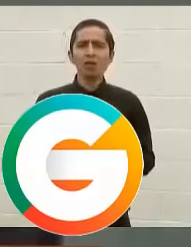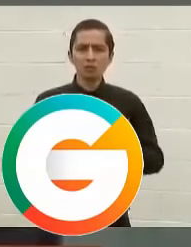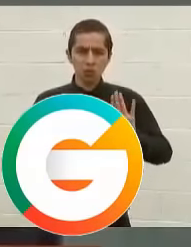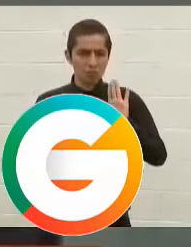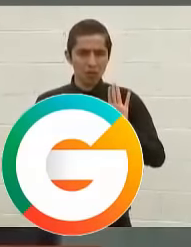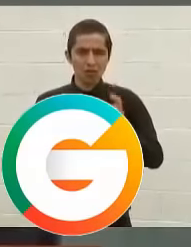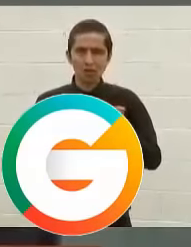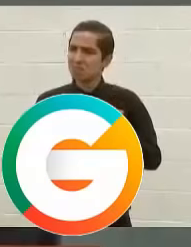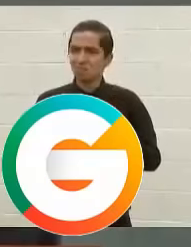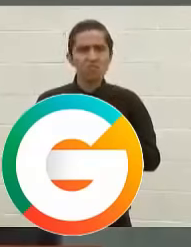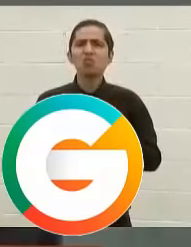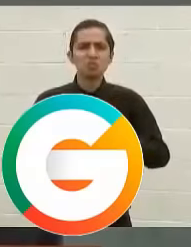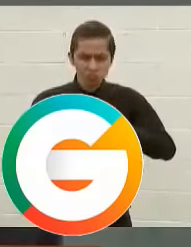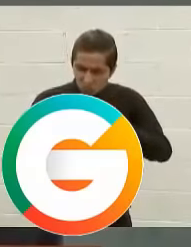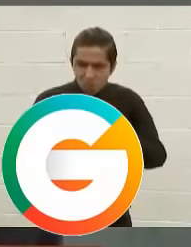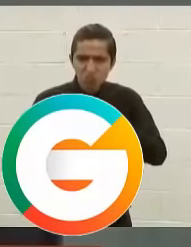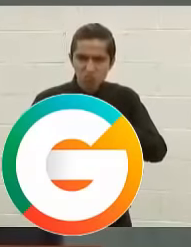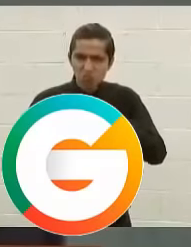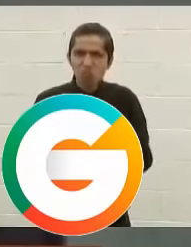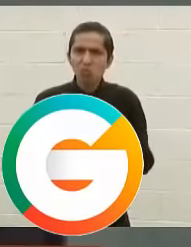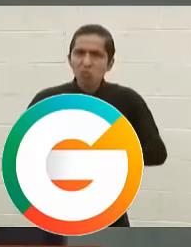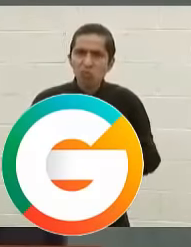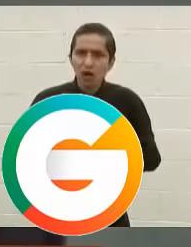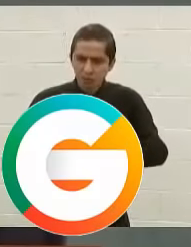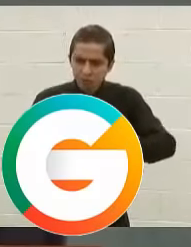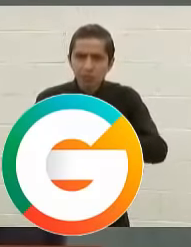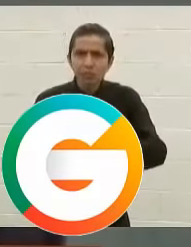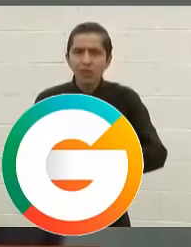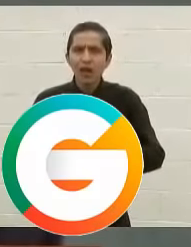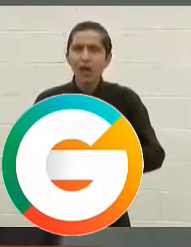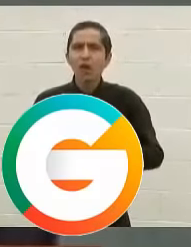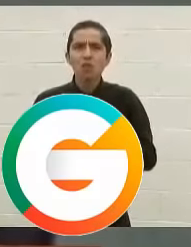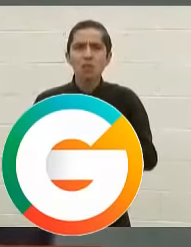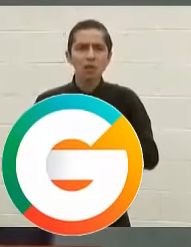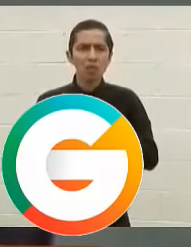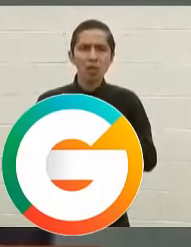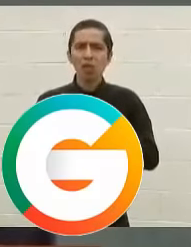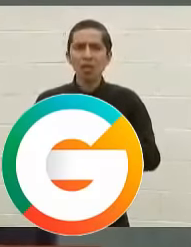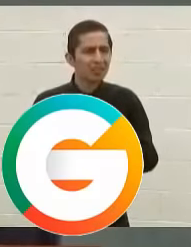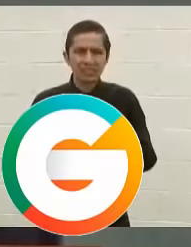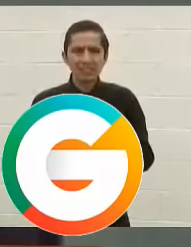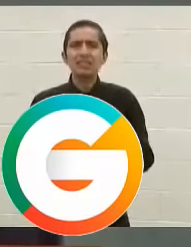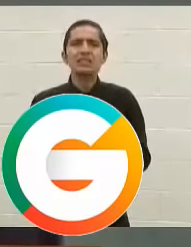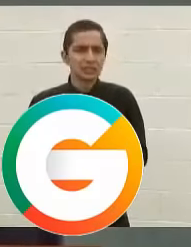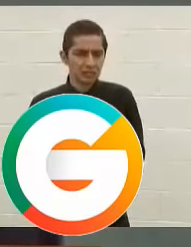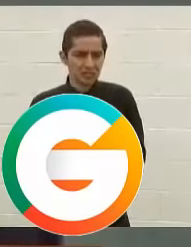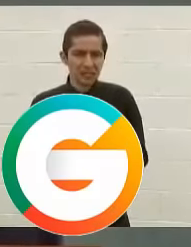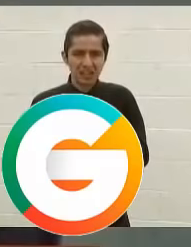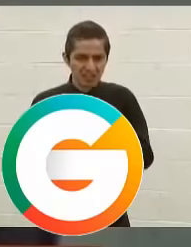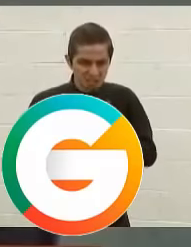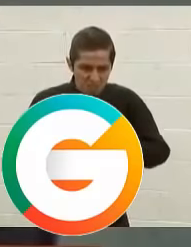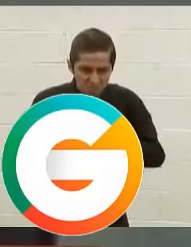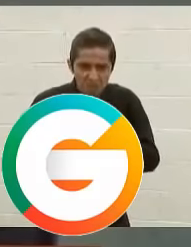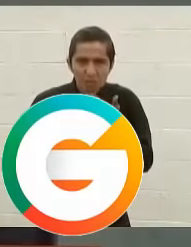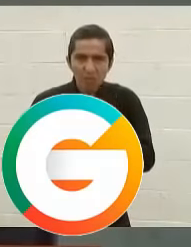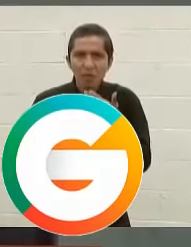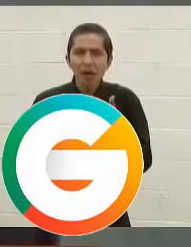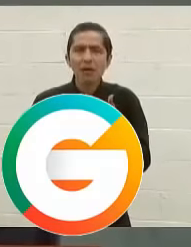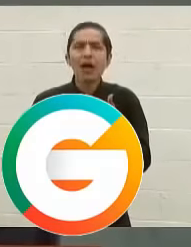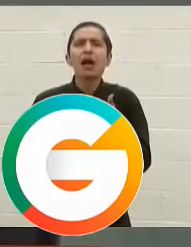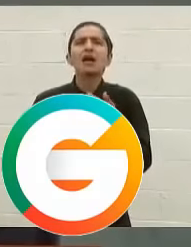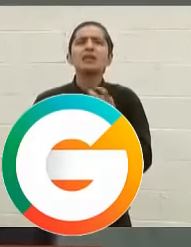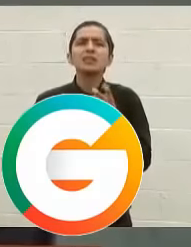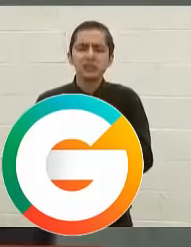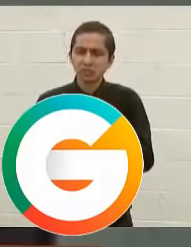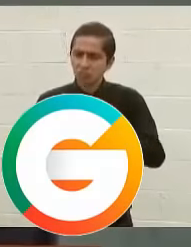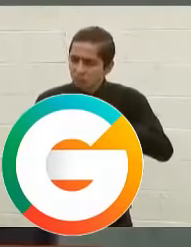Lo haremos con firmeza, pero sin estridencia. La eficacia de esta lucha continuará